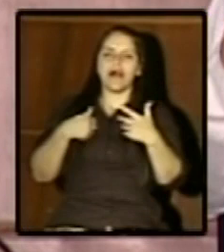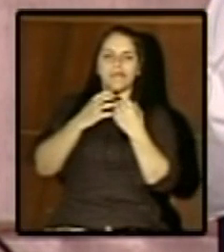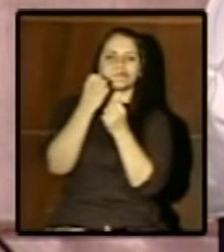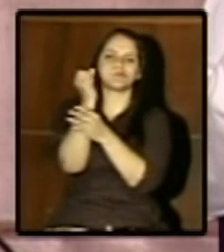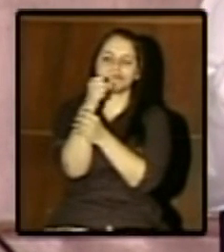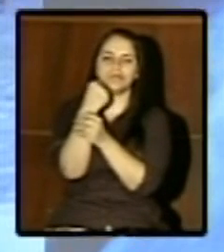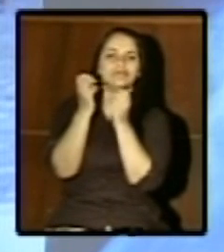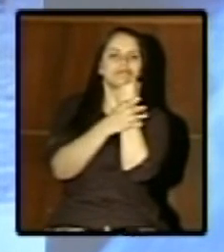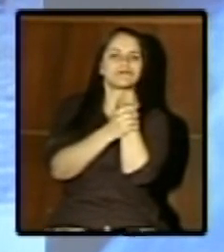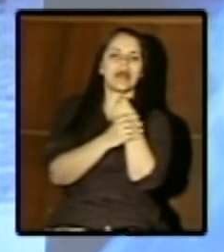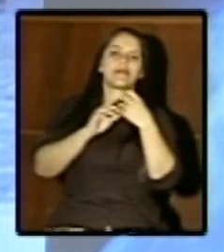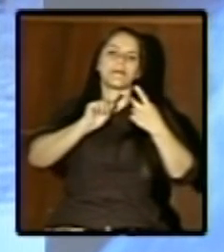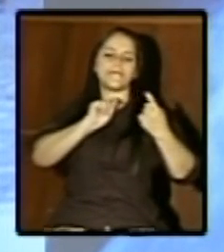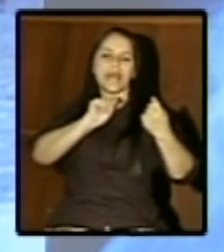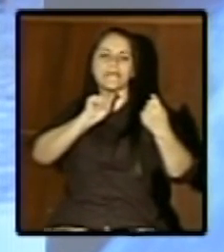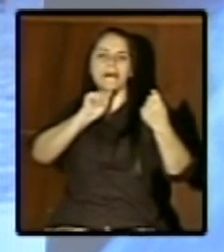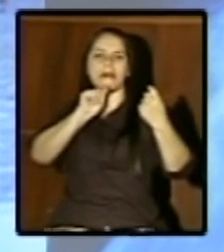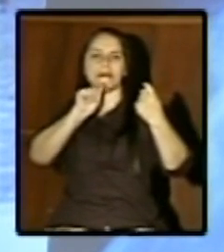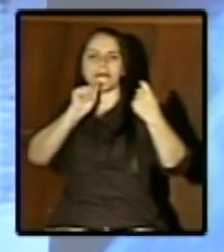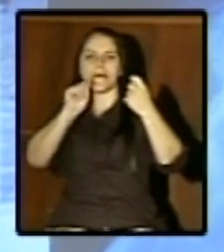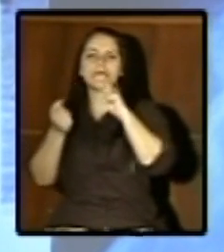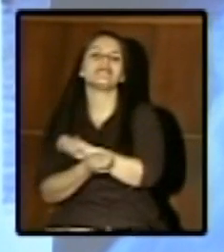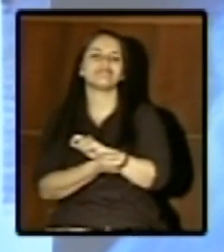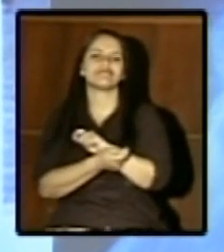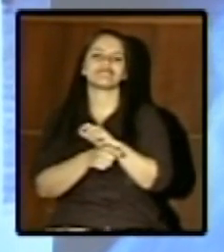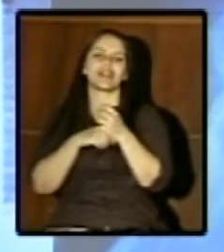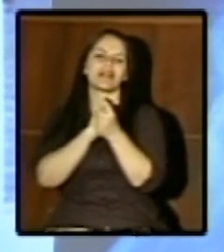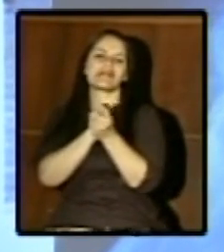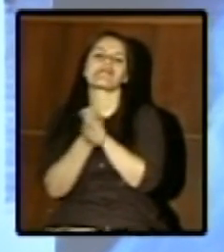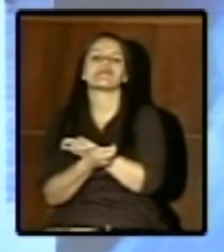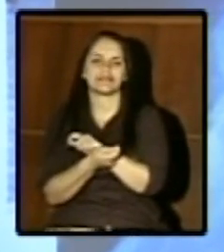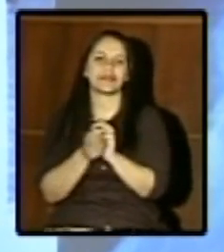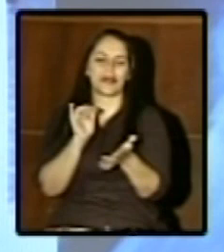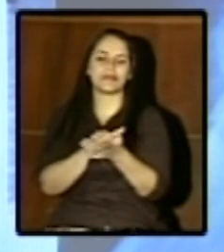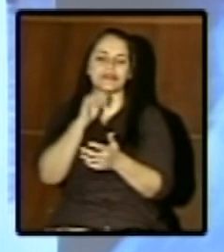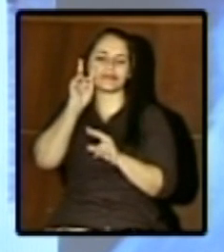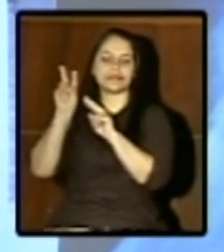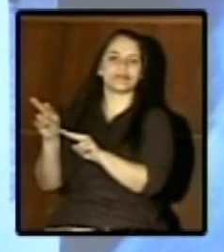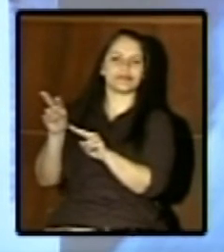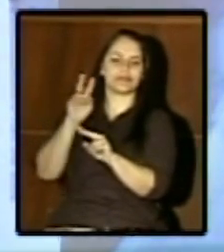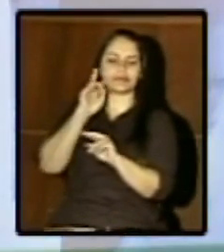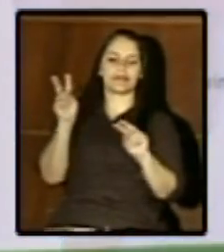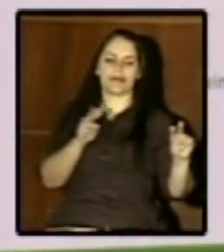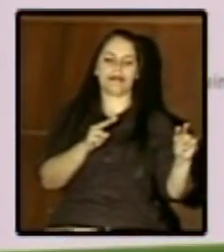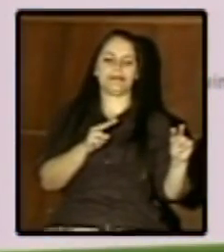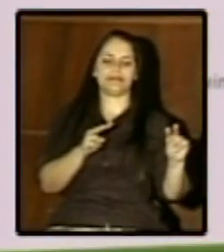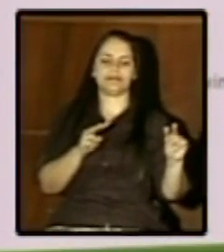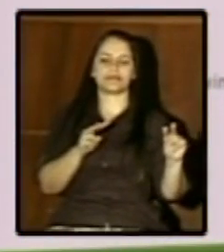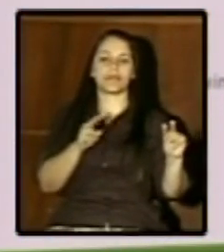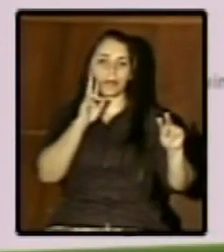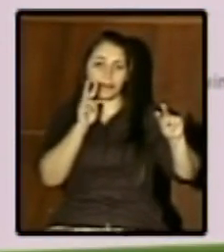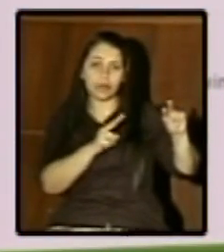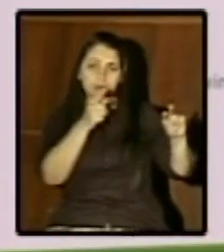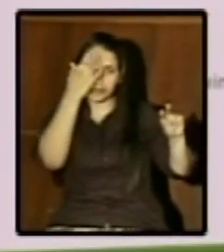articulación cambia. La articulación, si es una artrosis progresiva, va sufriendo una deformidad. Miren ustedes,